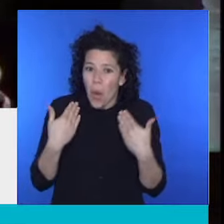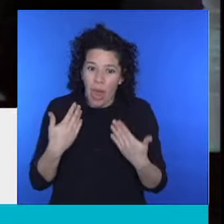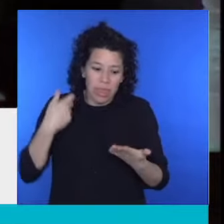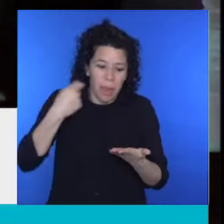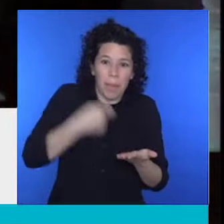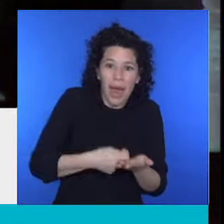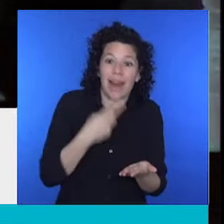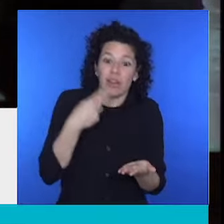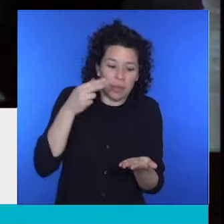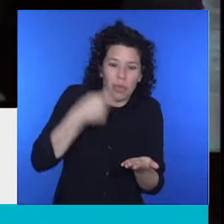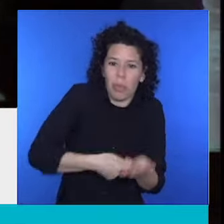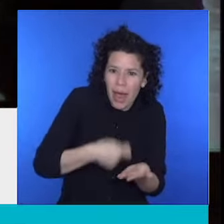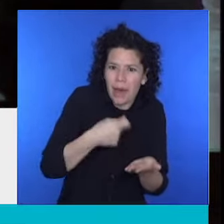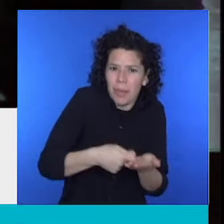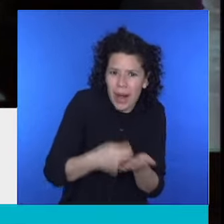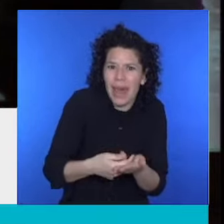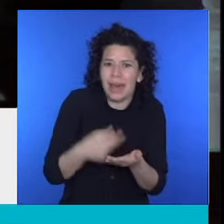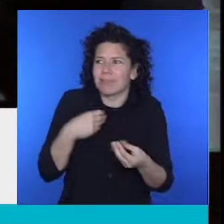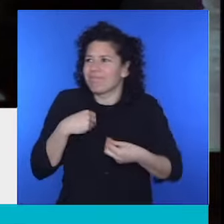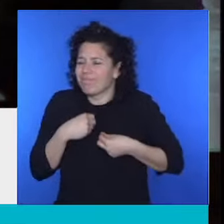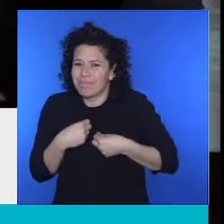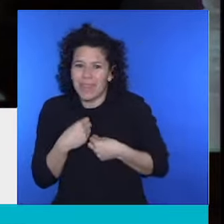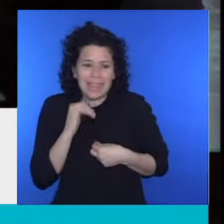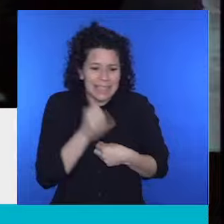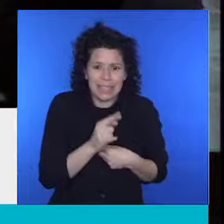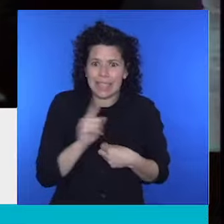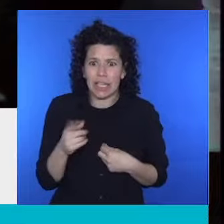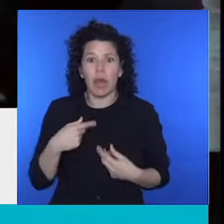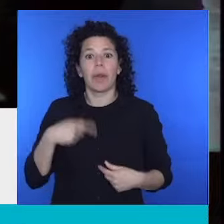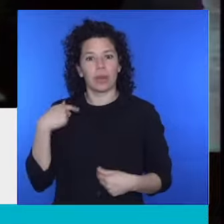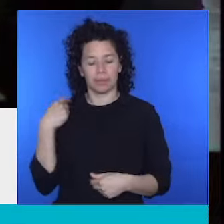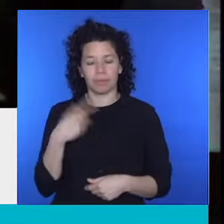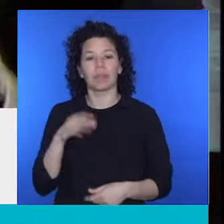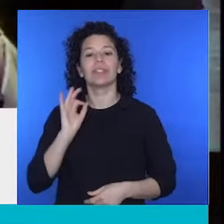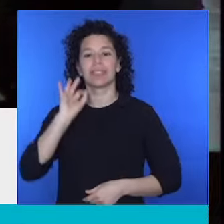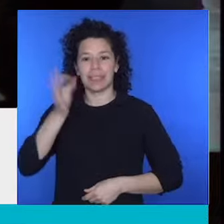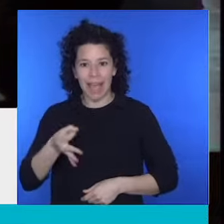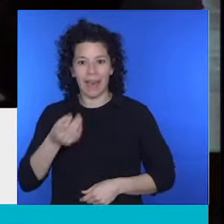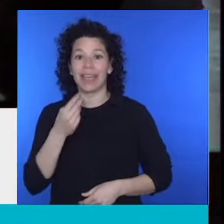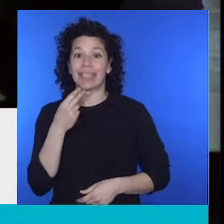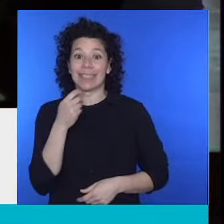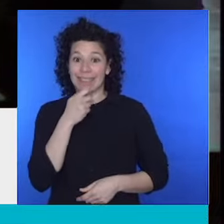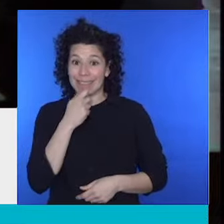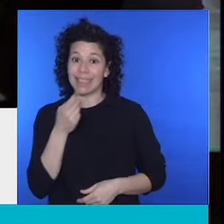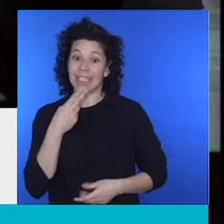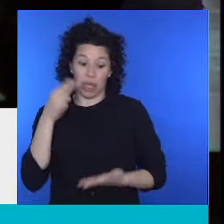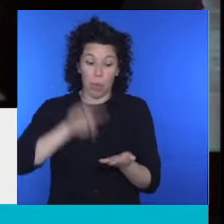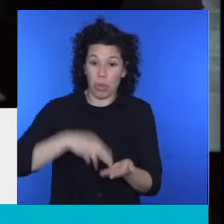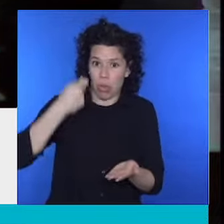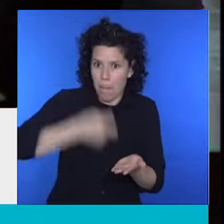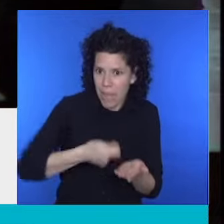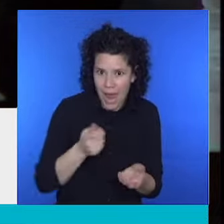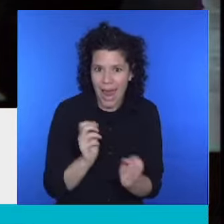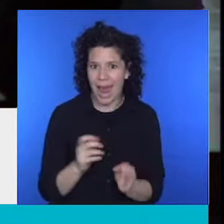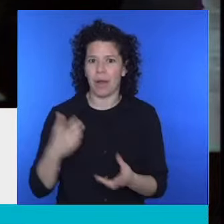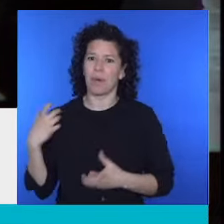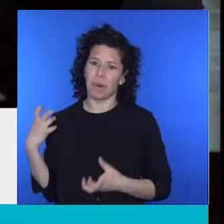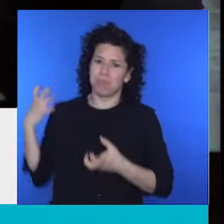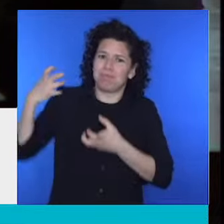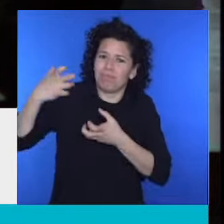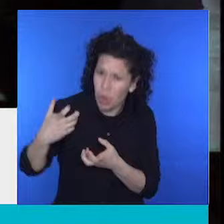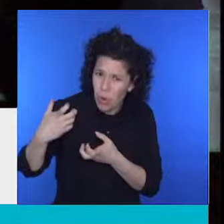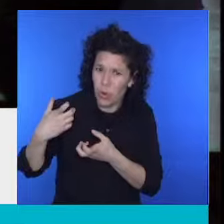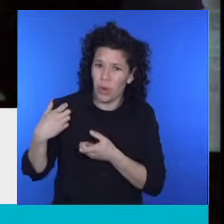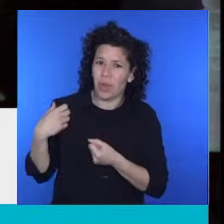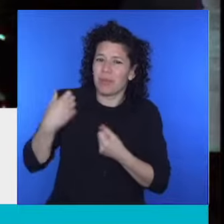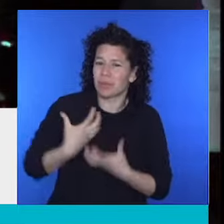impuestos como lo viene haciendo ahora lo que sabe es que si no paga esos impuestos tiene una carga adicional a la que ya tiene sabe